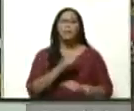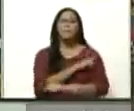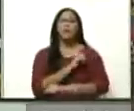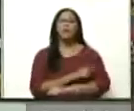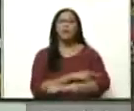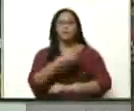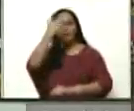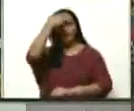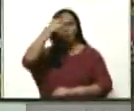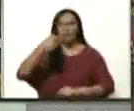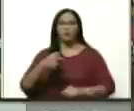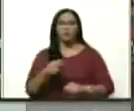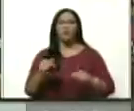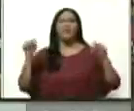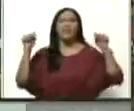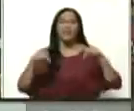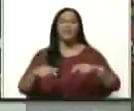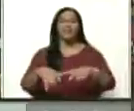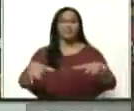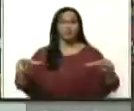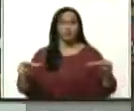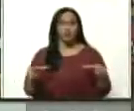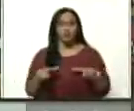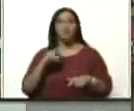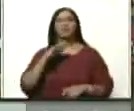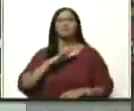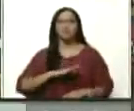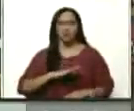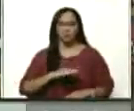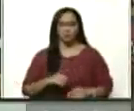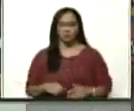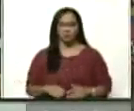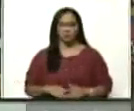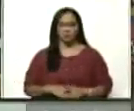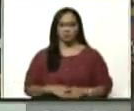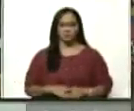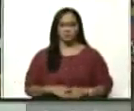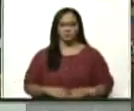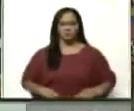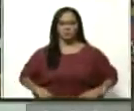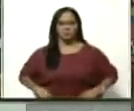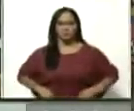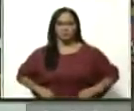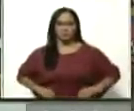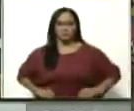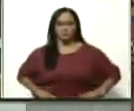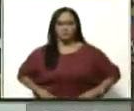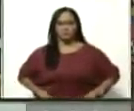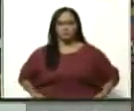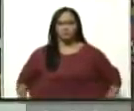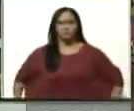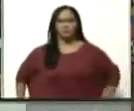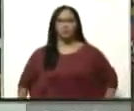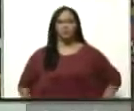estamos. En medio de la situación que estamos. Que tiende además a mejorar, pues. Que tiende a mejorar.